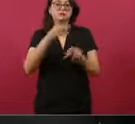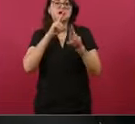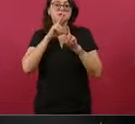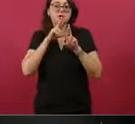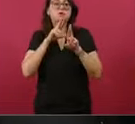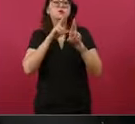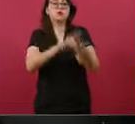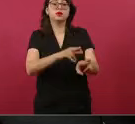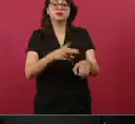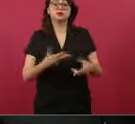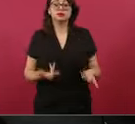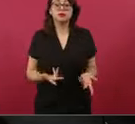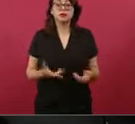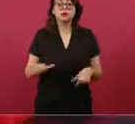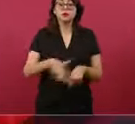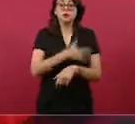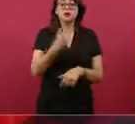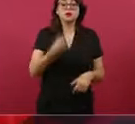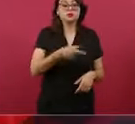Nada más recordemos